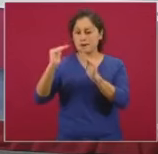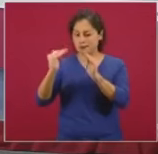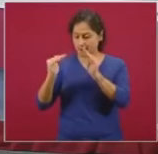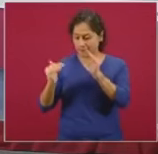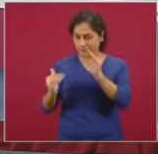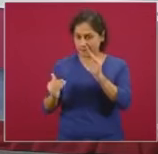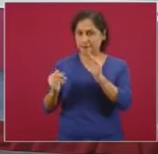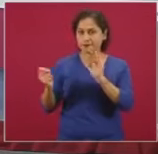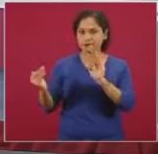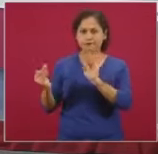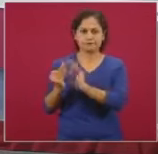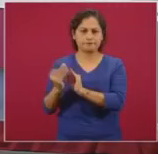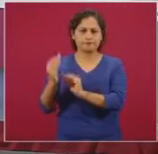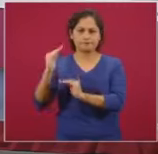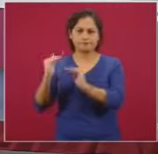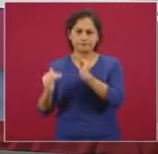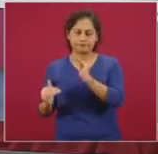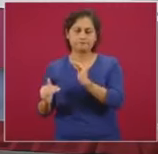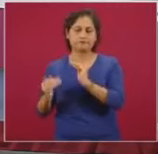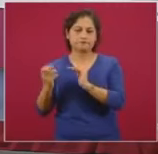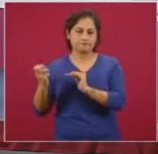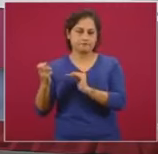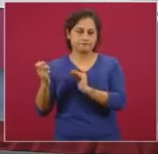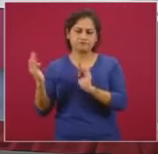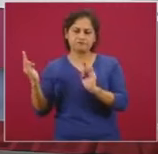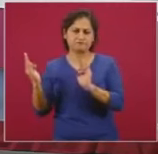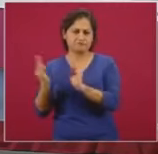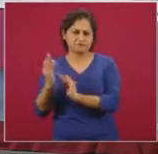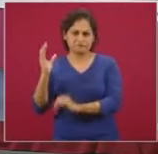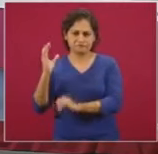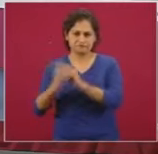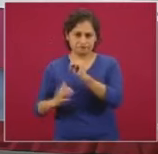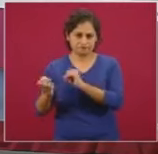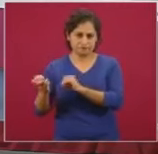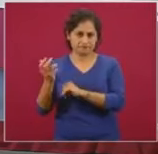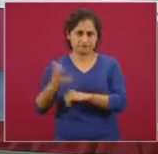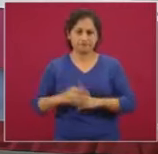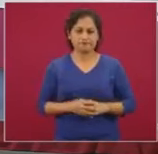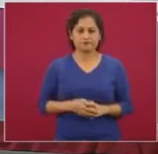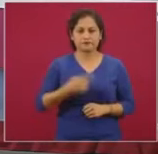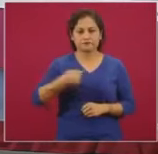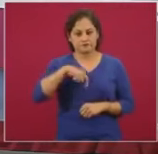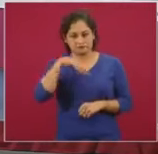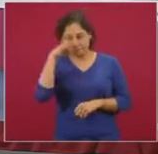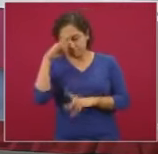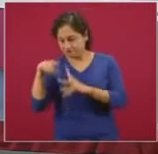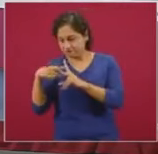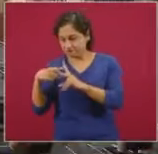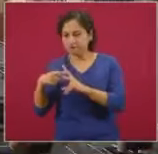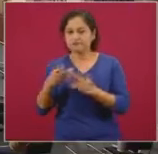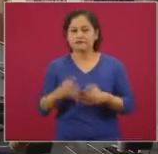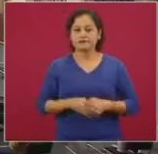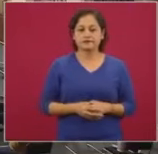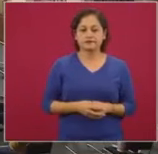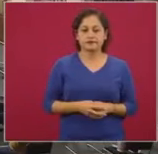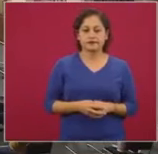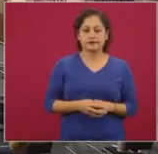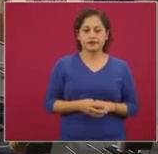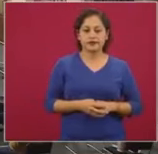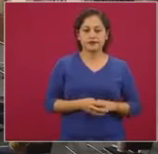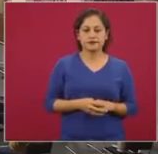está cerca del número estimado de esperado de las defunciones de acuerdo a los últimos años. La